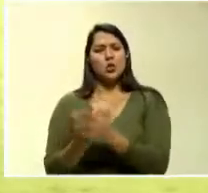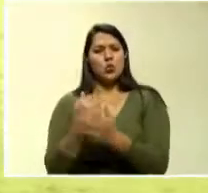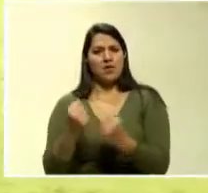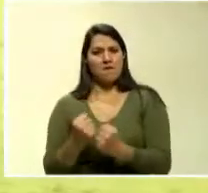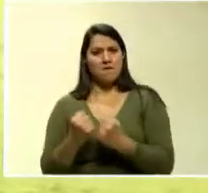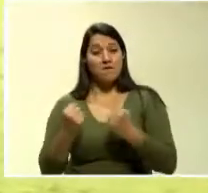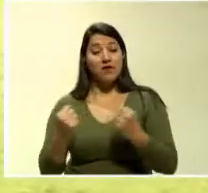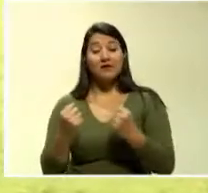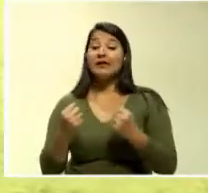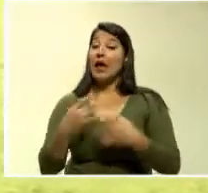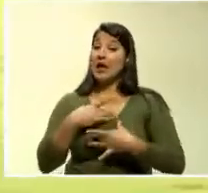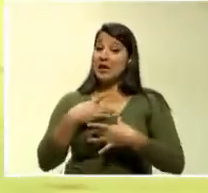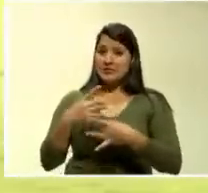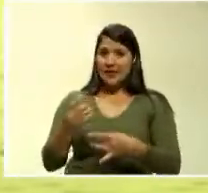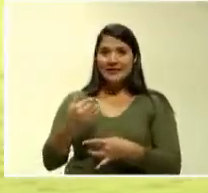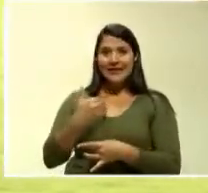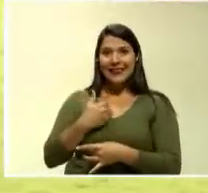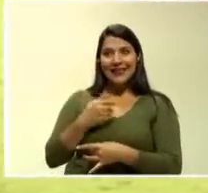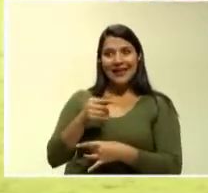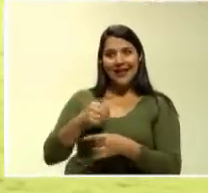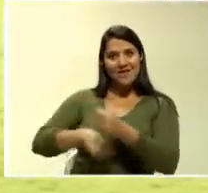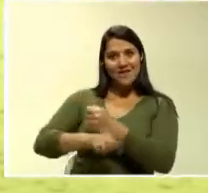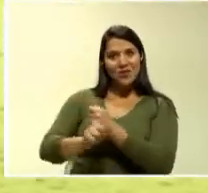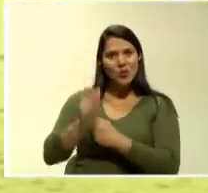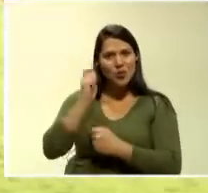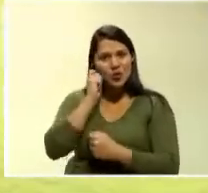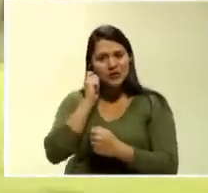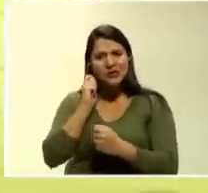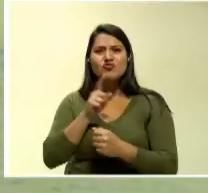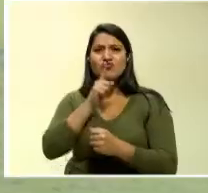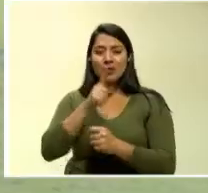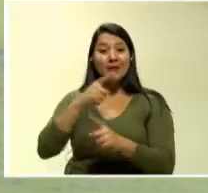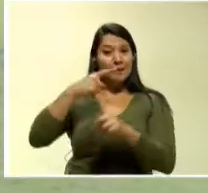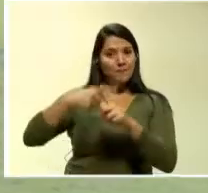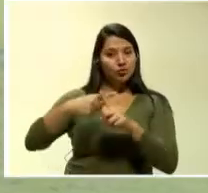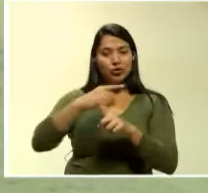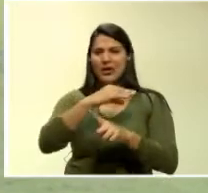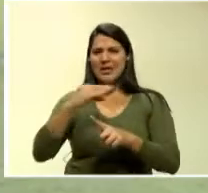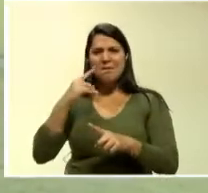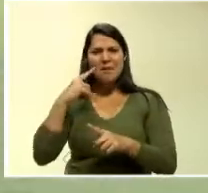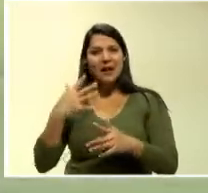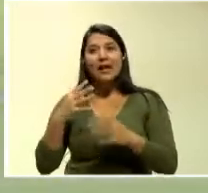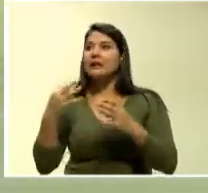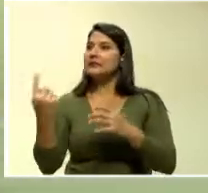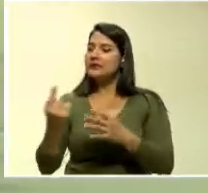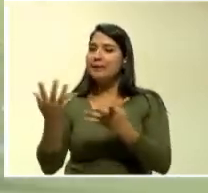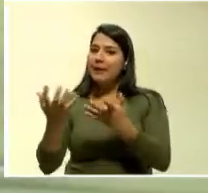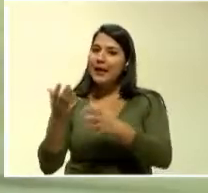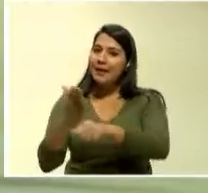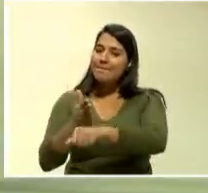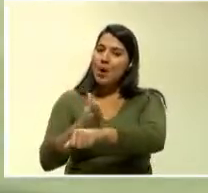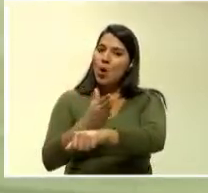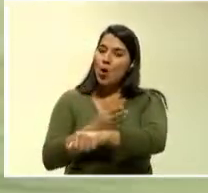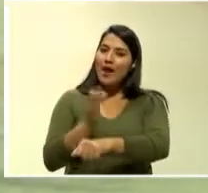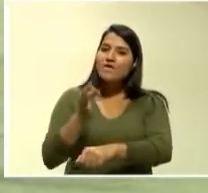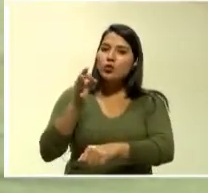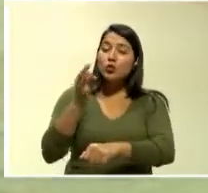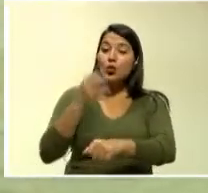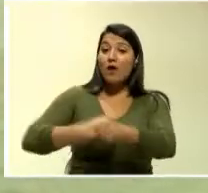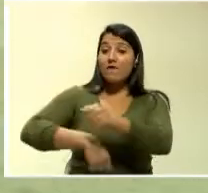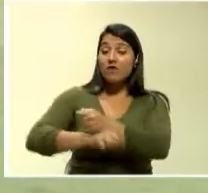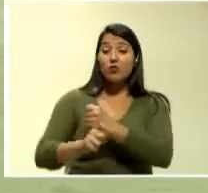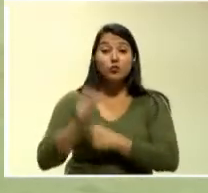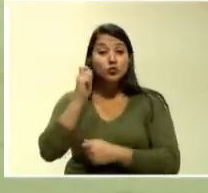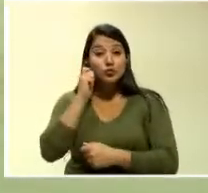el interés que ha levantado esta liga en los últimos meses ha sido positivo y en procura de mejorar el futuro del balompié femenil.